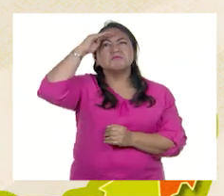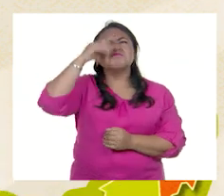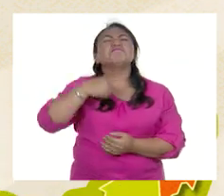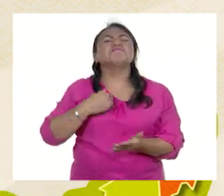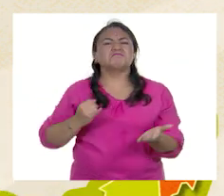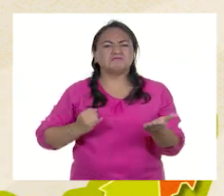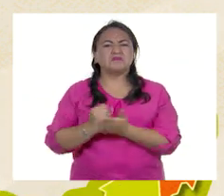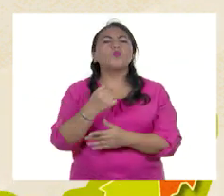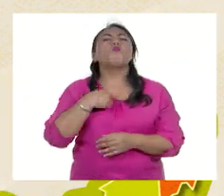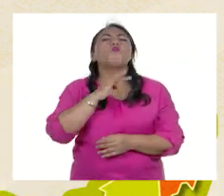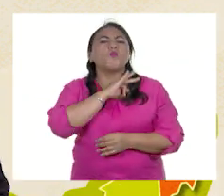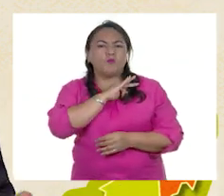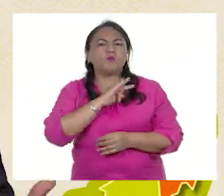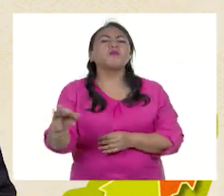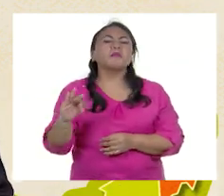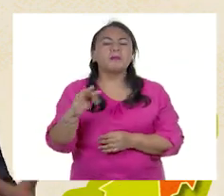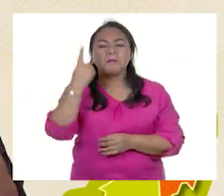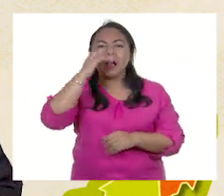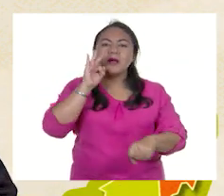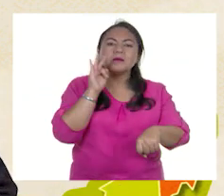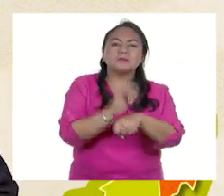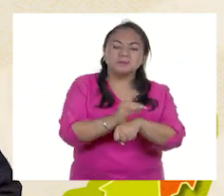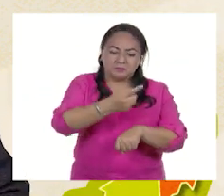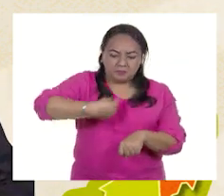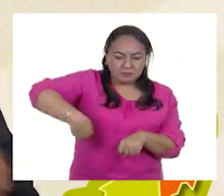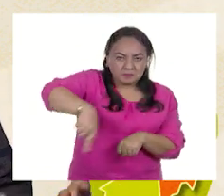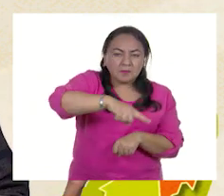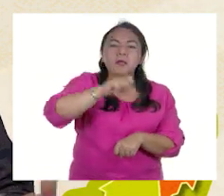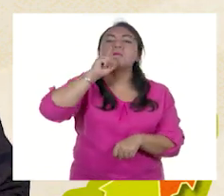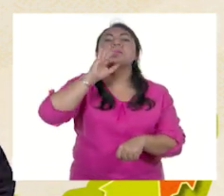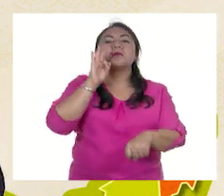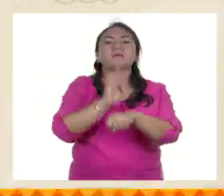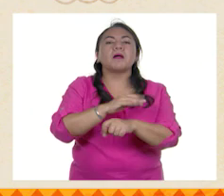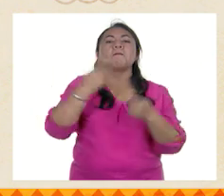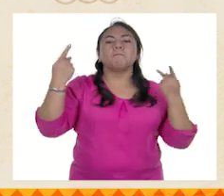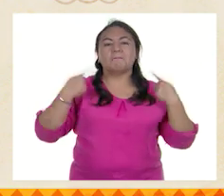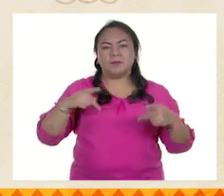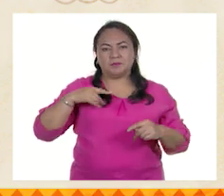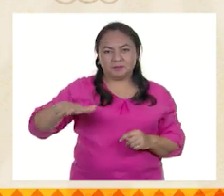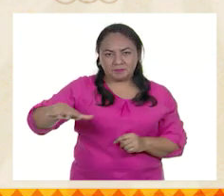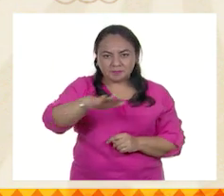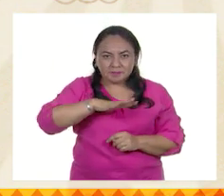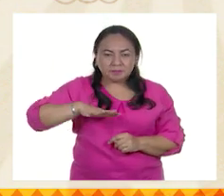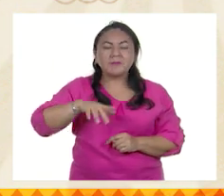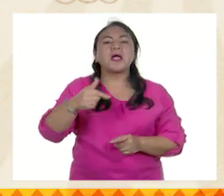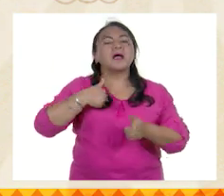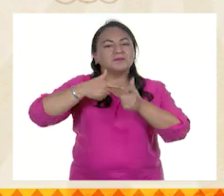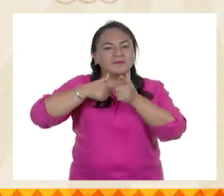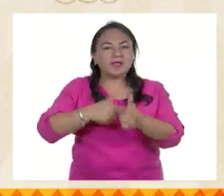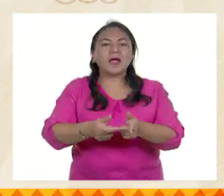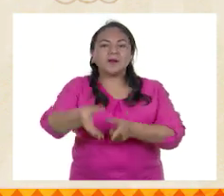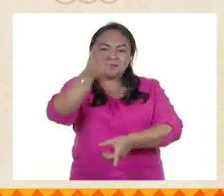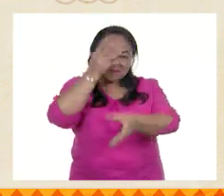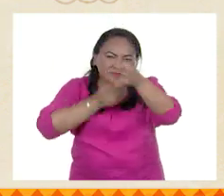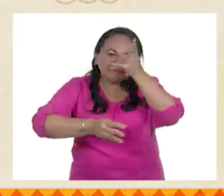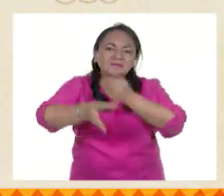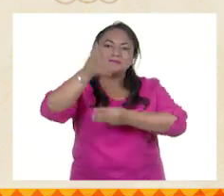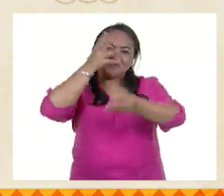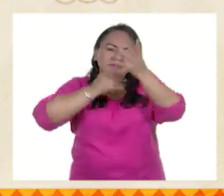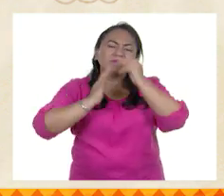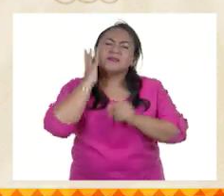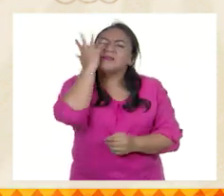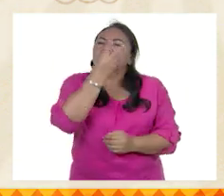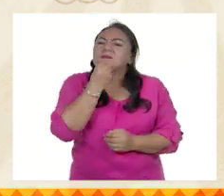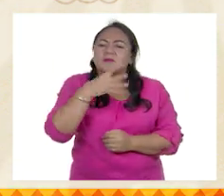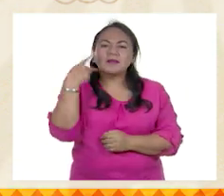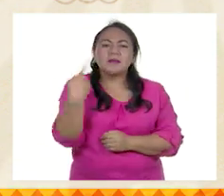importantes en nuestra vida para el bien de nosotros y el bien de los demás. Así que sigamos informándonos sobre las maravillas